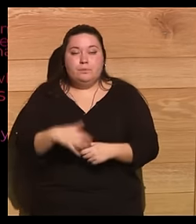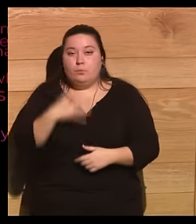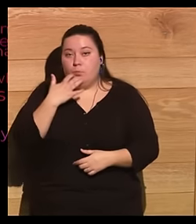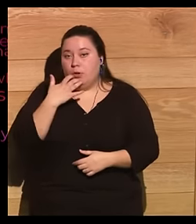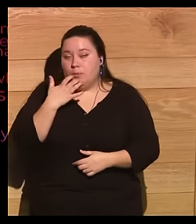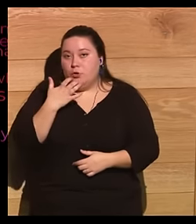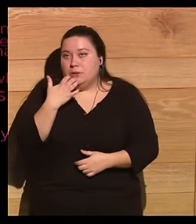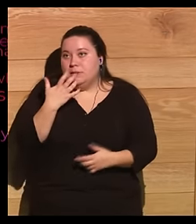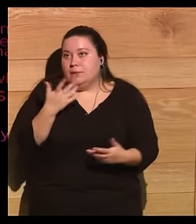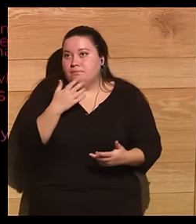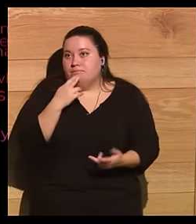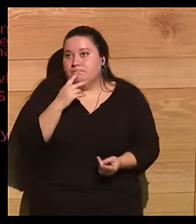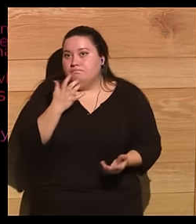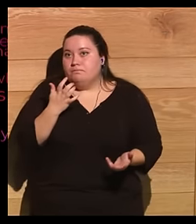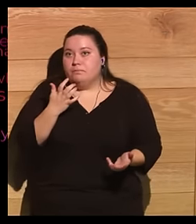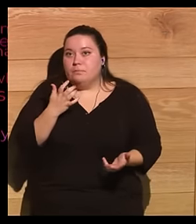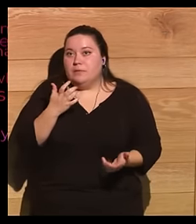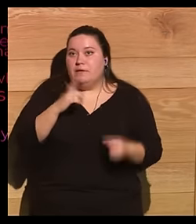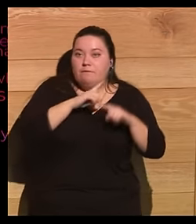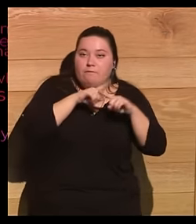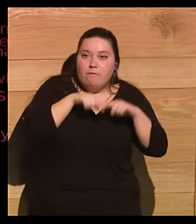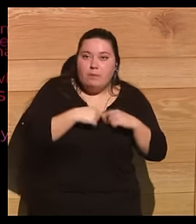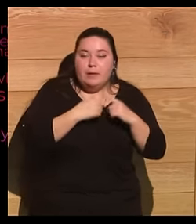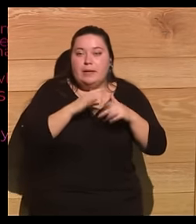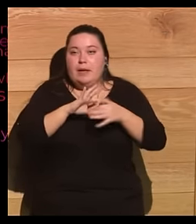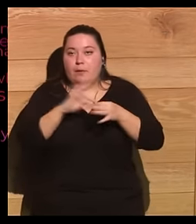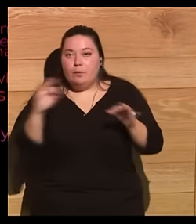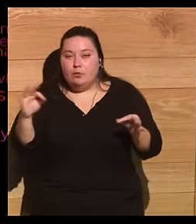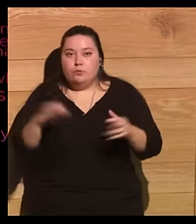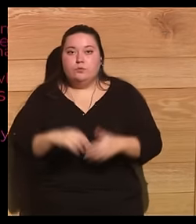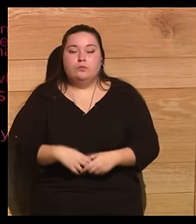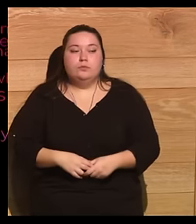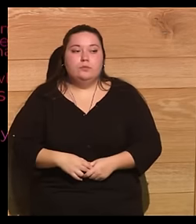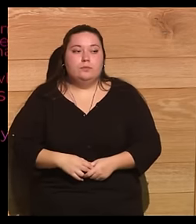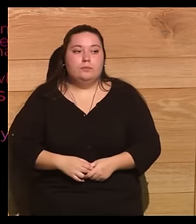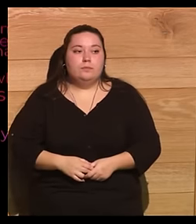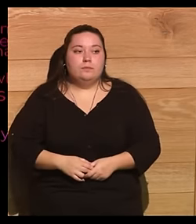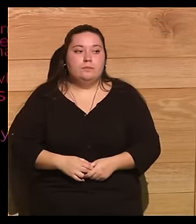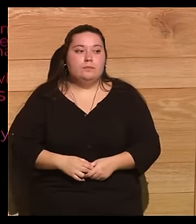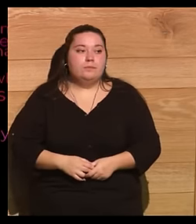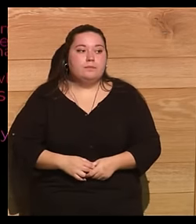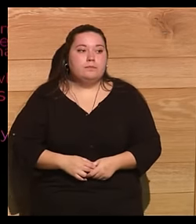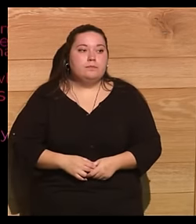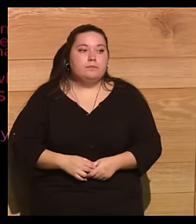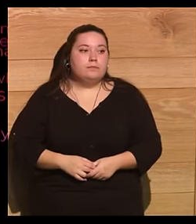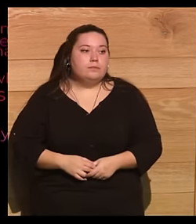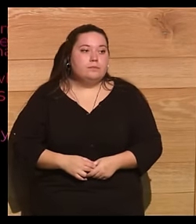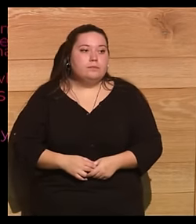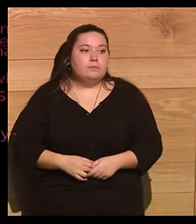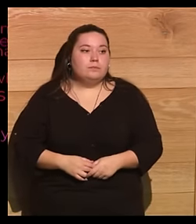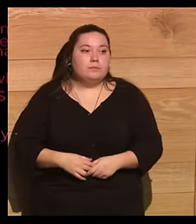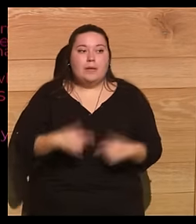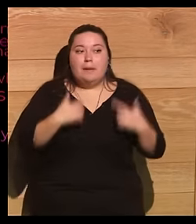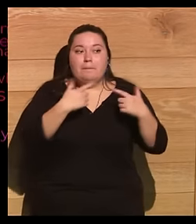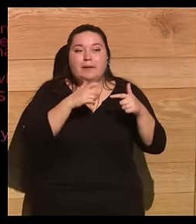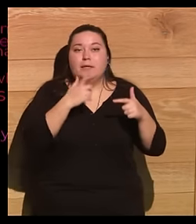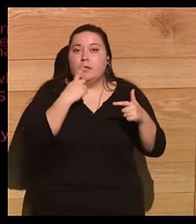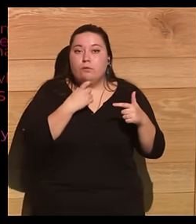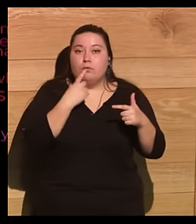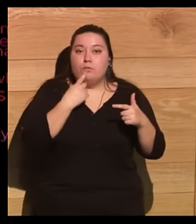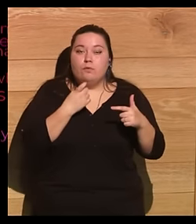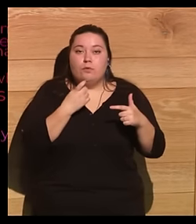Por ejemplo, cuando se habla de familiares, de amigos. Esto es, esta parte que vemos en rojo es el